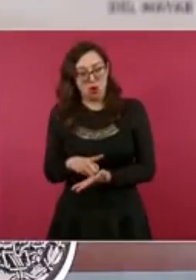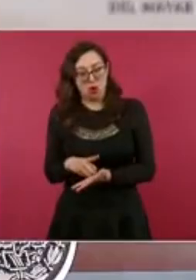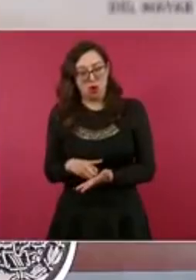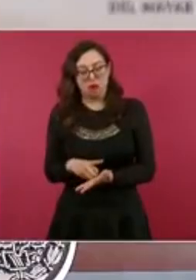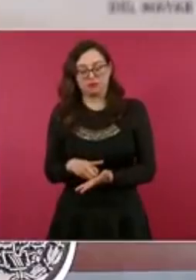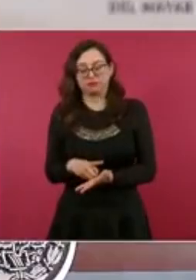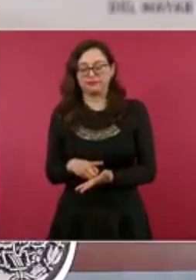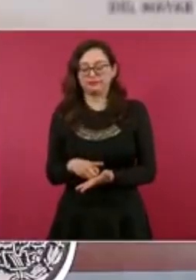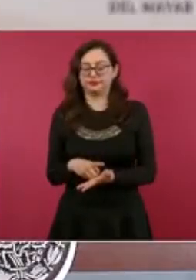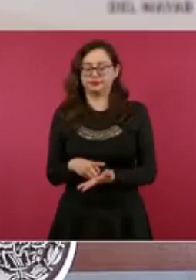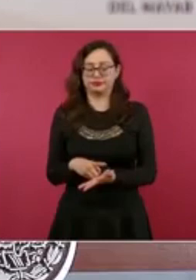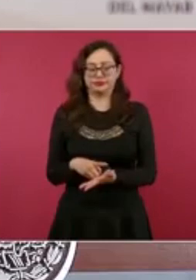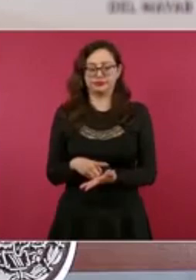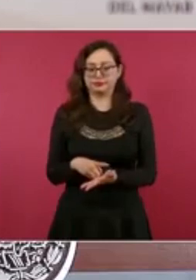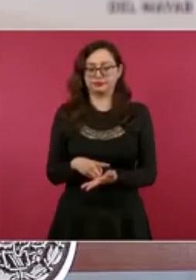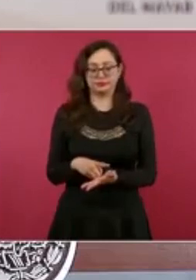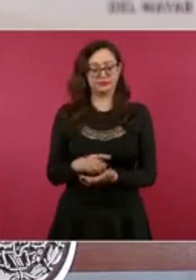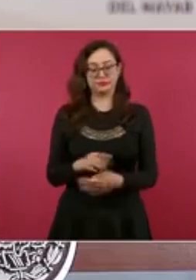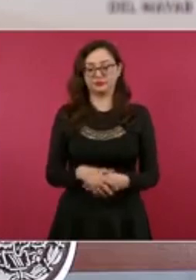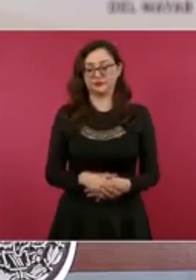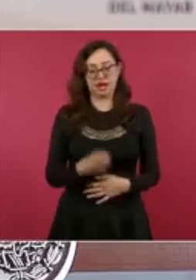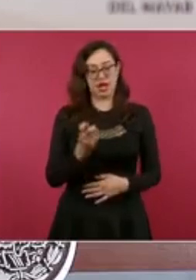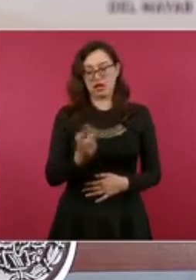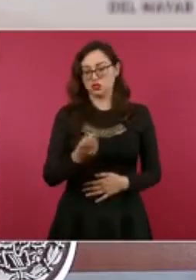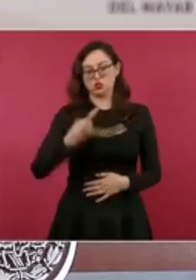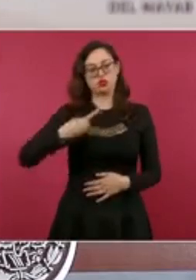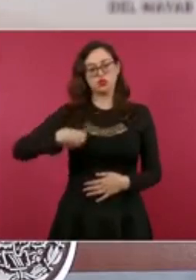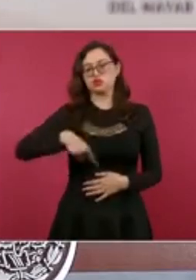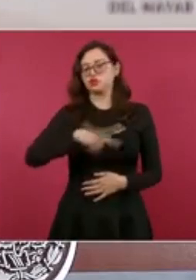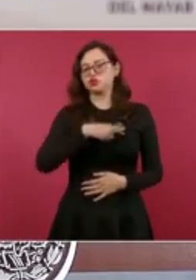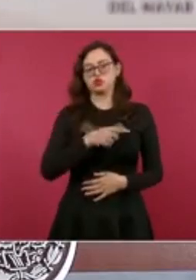pues no aceptamos